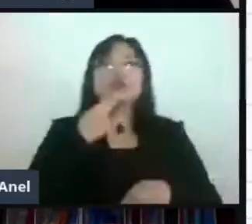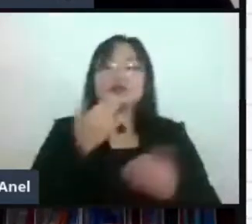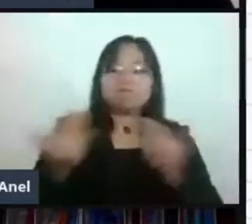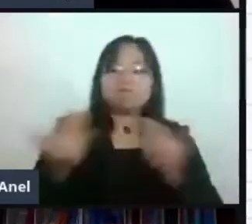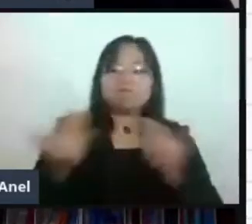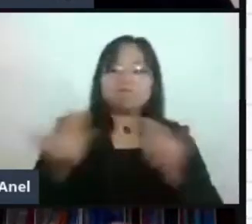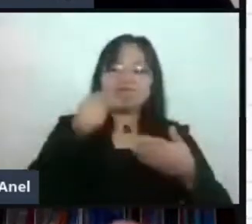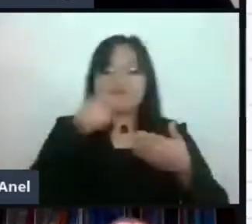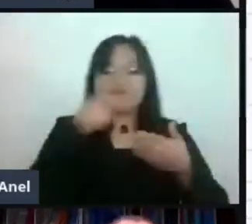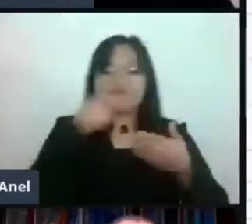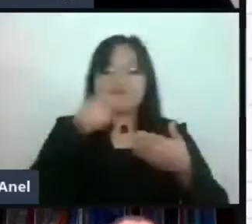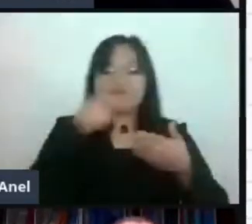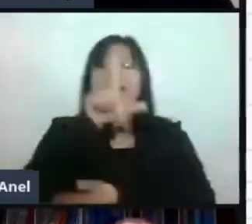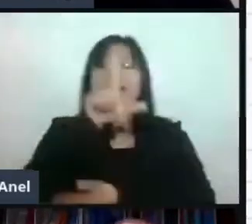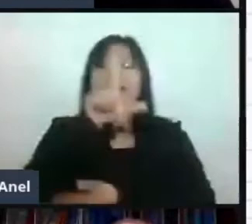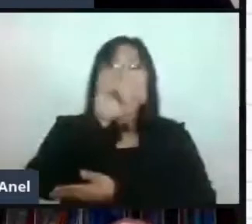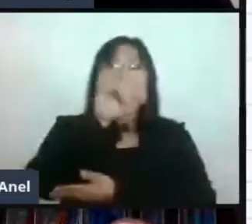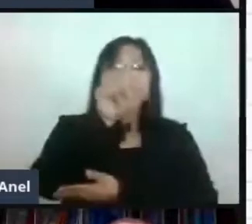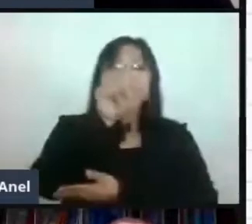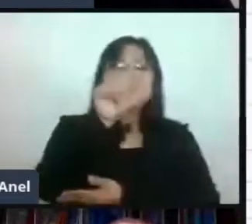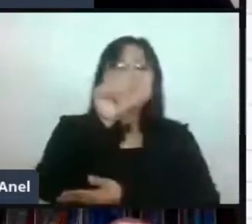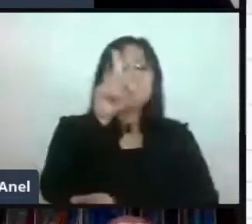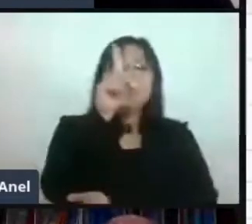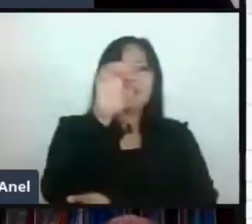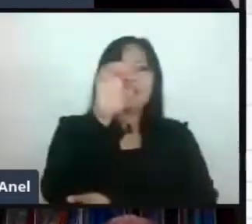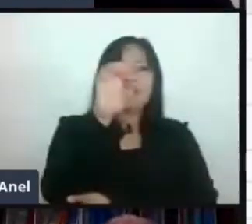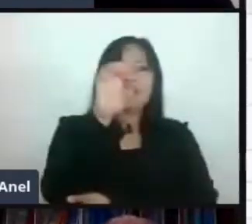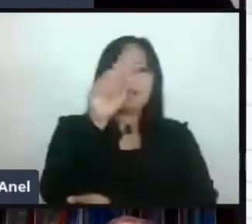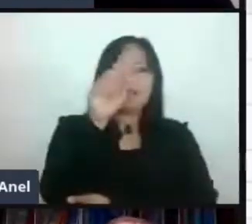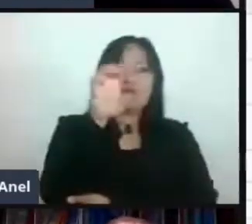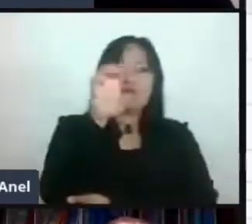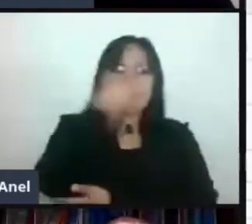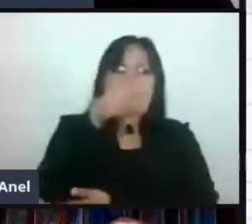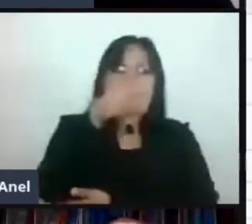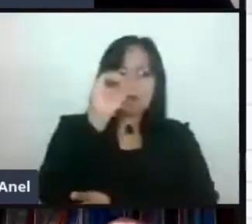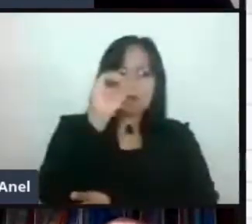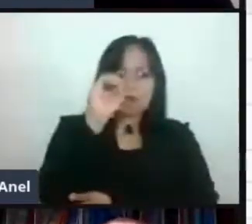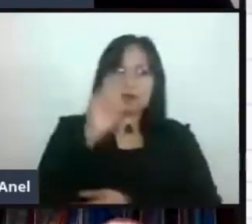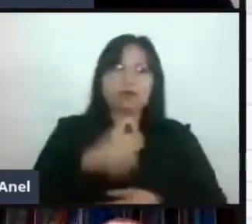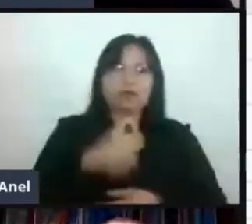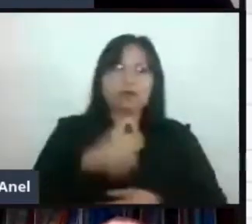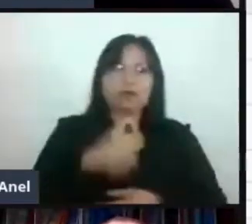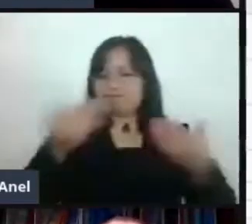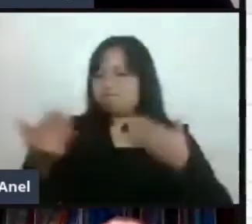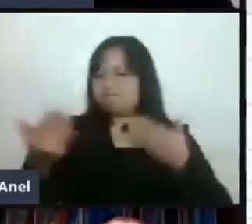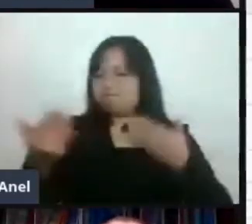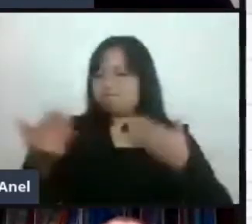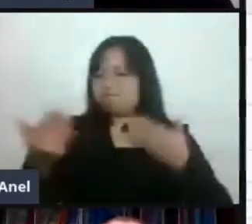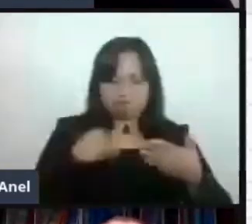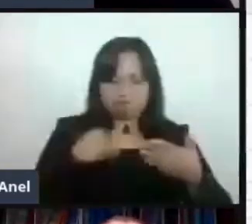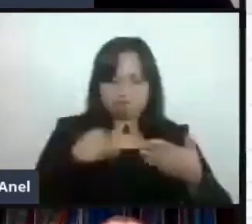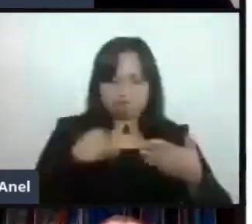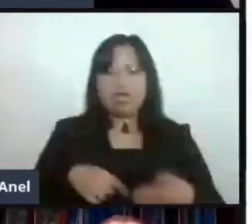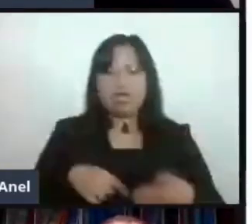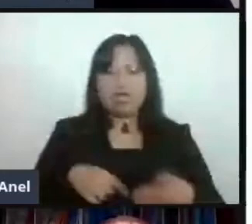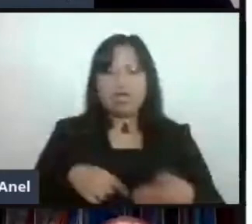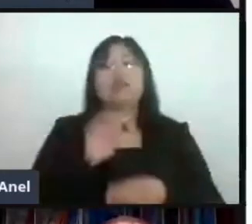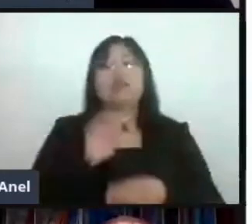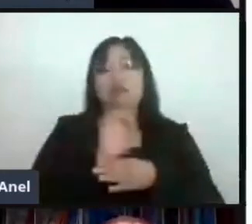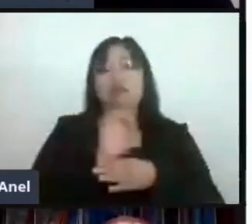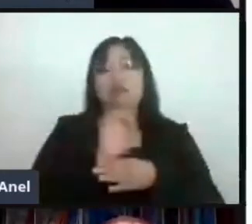rúbricas pequeñas. Entonces lo que voy a hacer es que voy a copiar el primer criterio que se llama correspondencia y me voy a